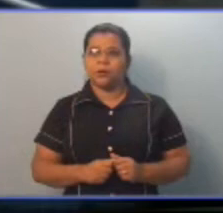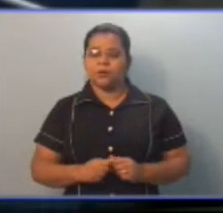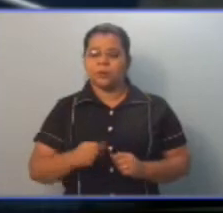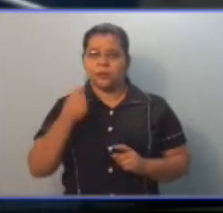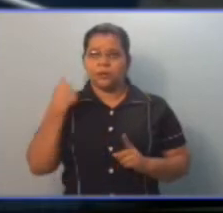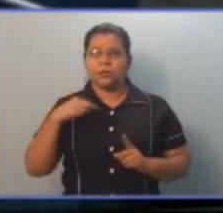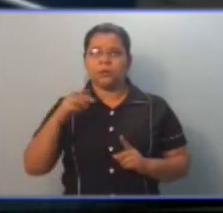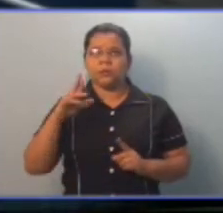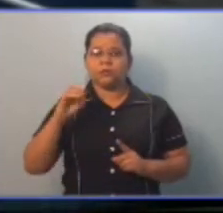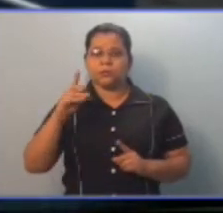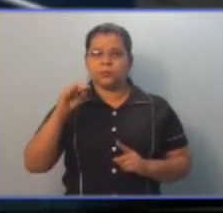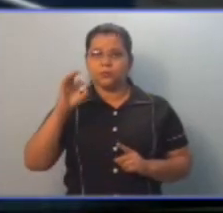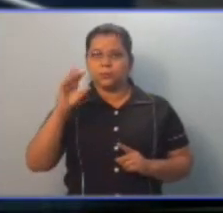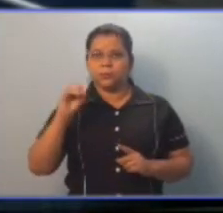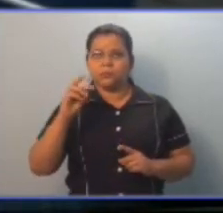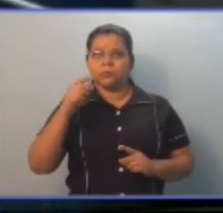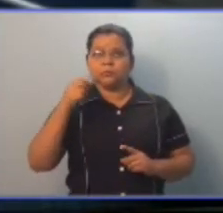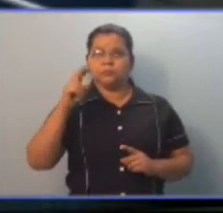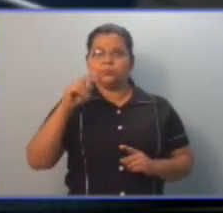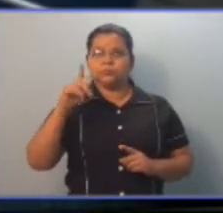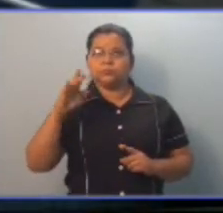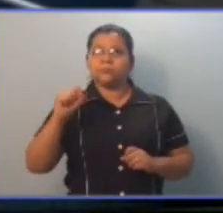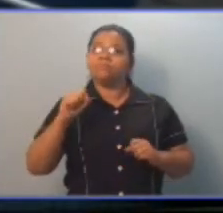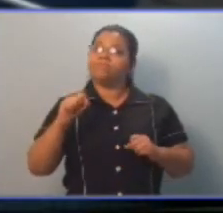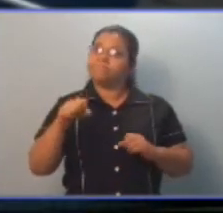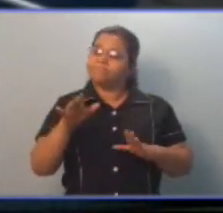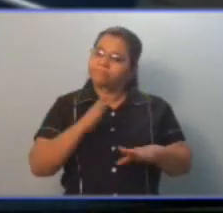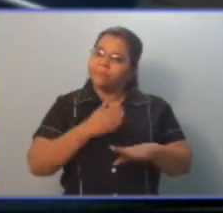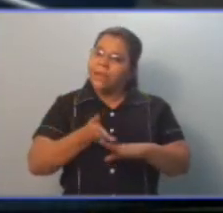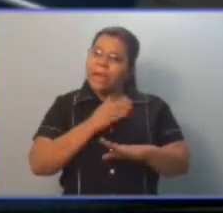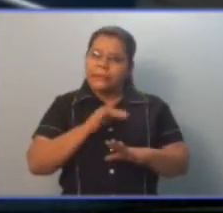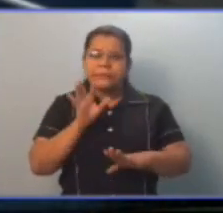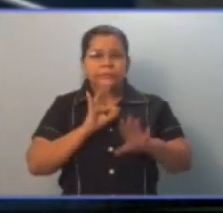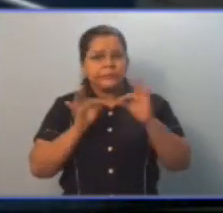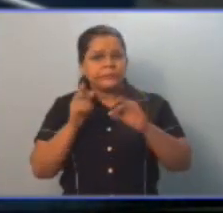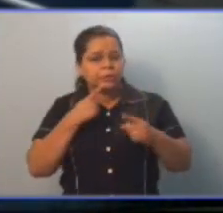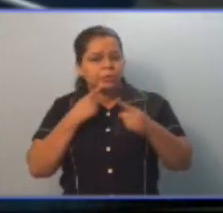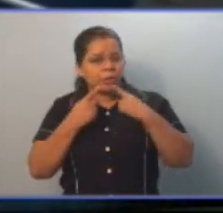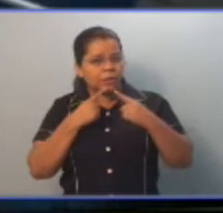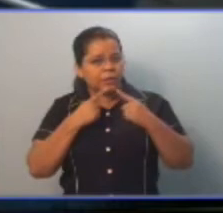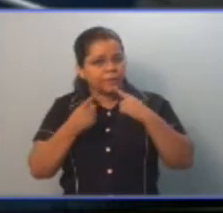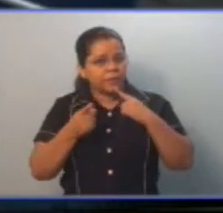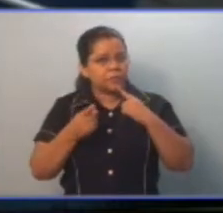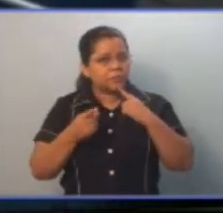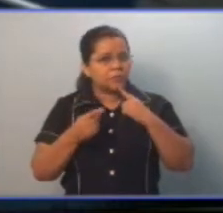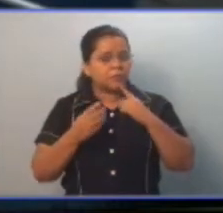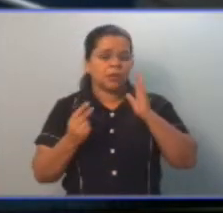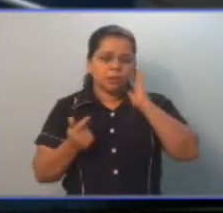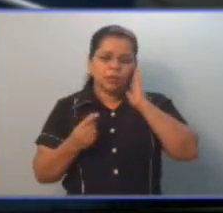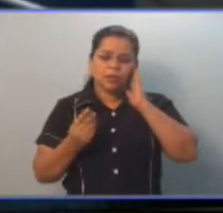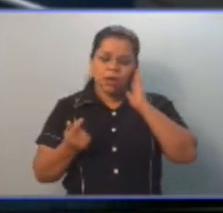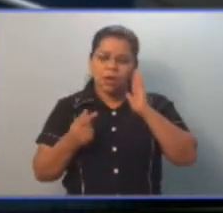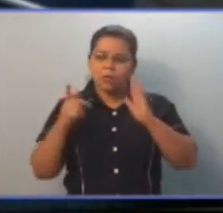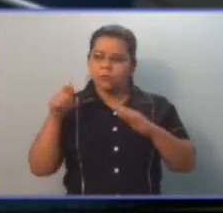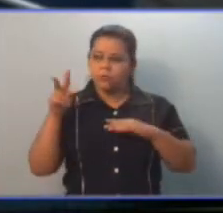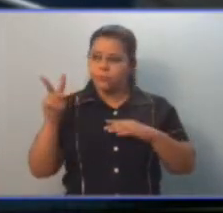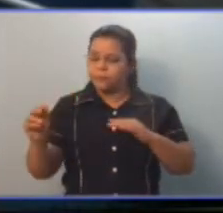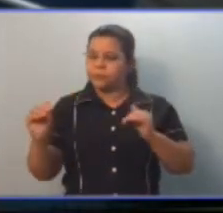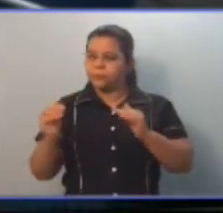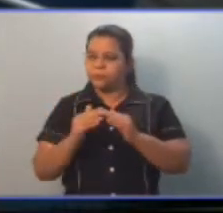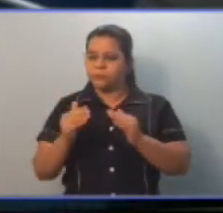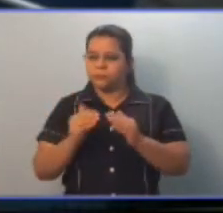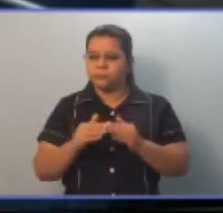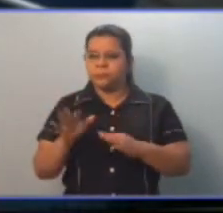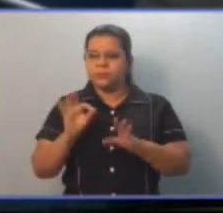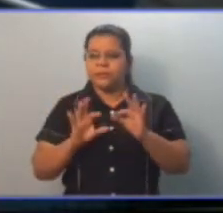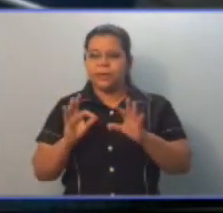magistrado Rodolfo González. Él en algunas entrevistas radiales, televisivas, incluso en